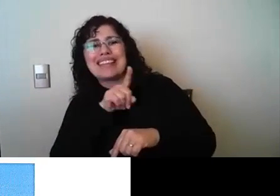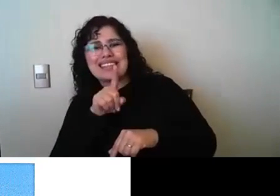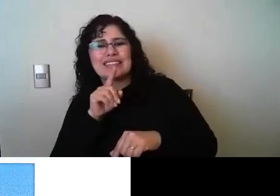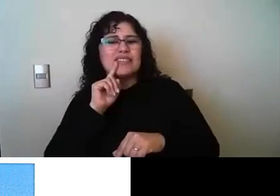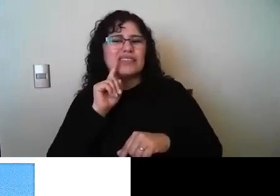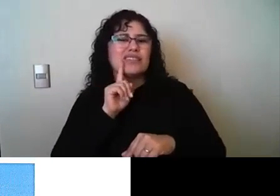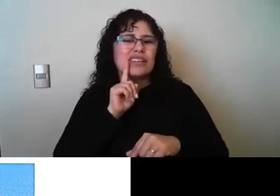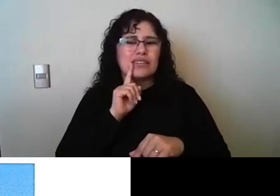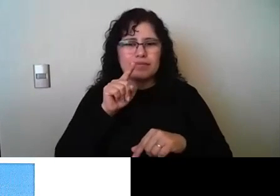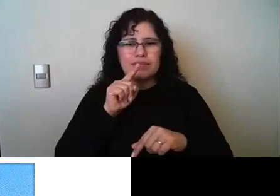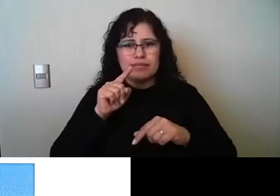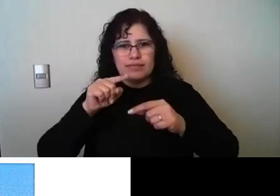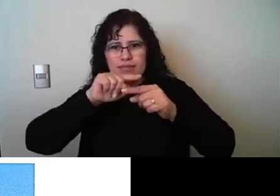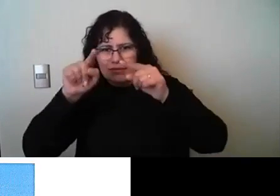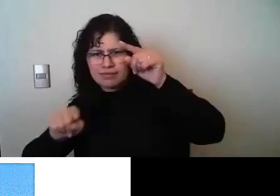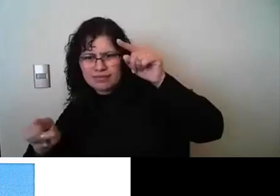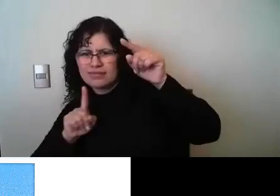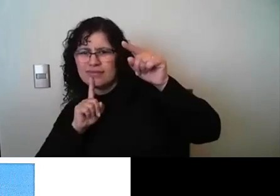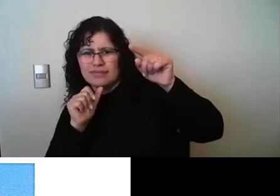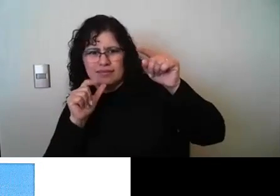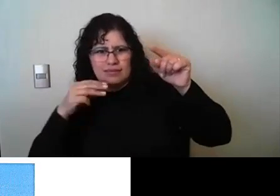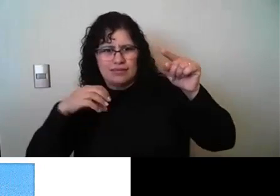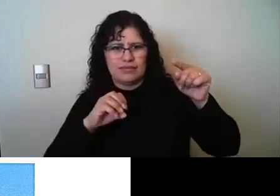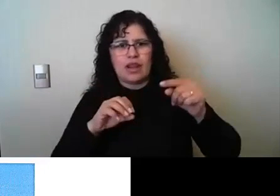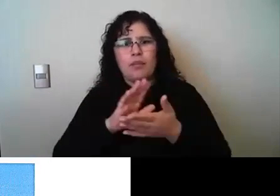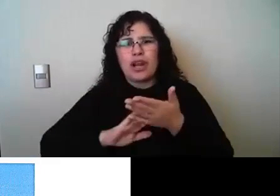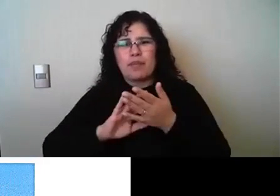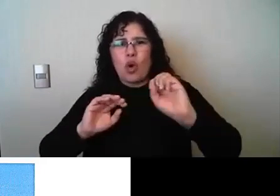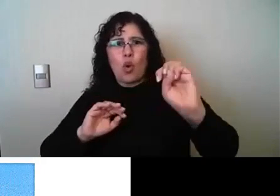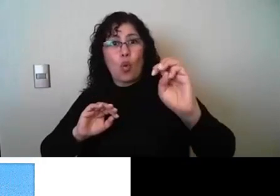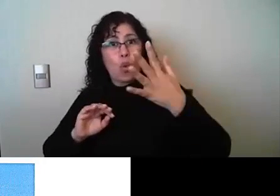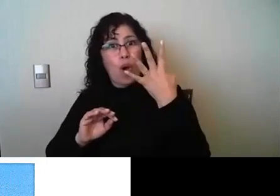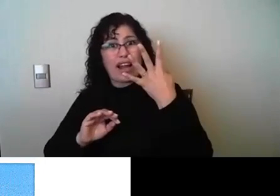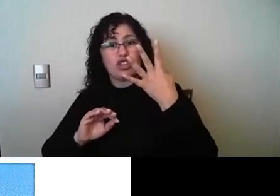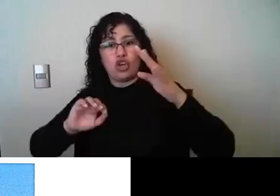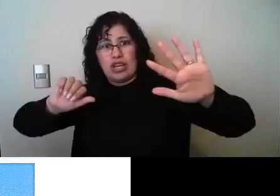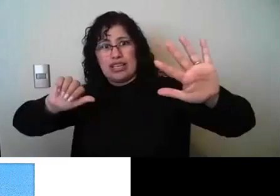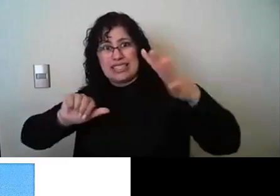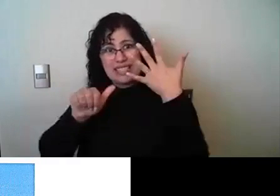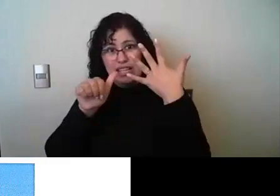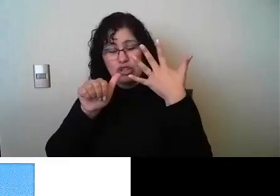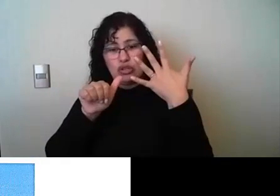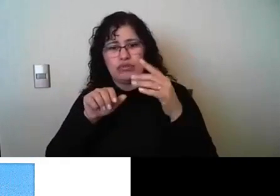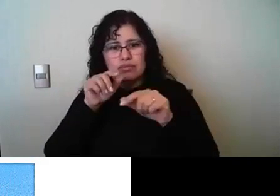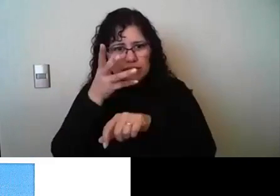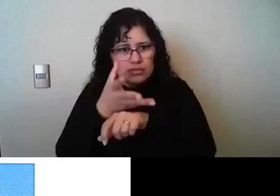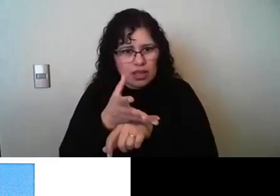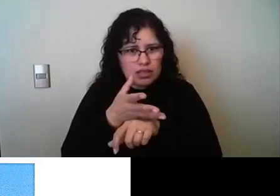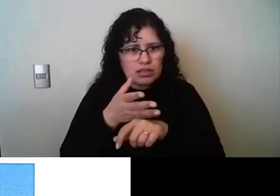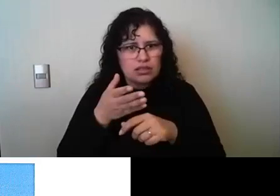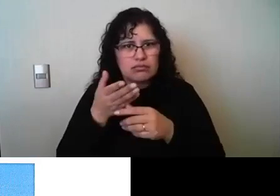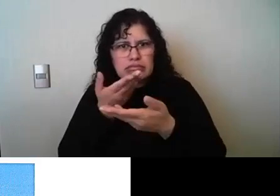aquí, ¿ya? Estrato cuarto y sexto en este esquema es la participación del feedback